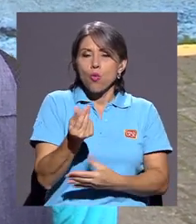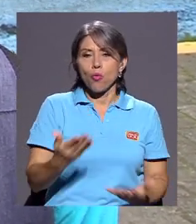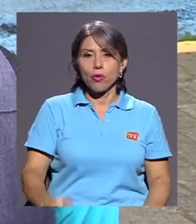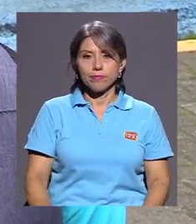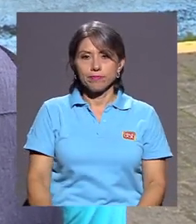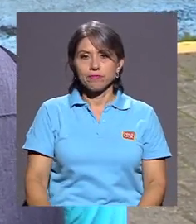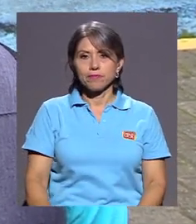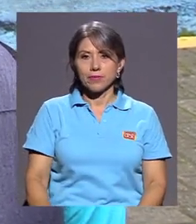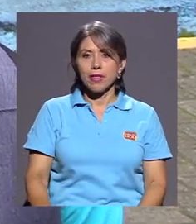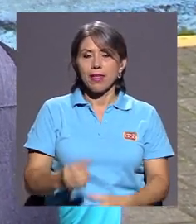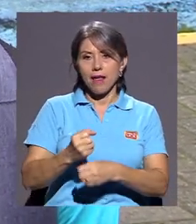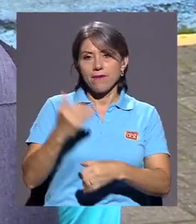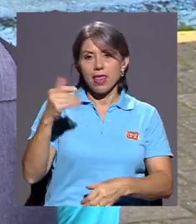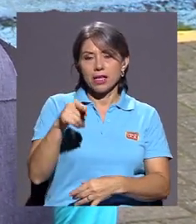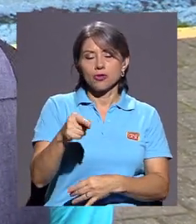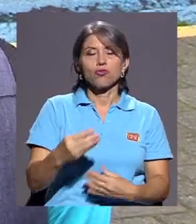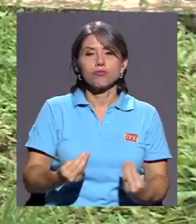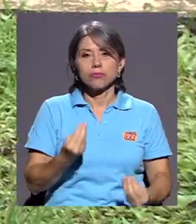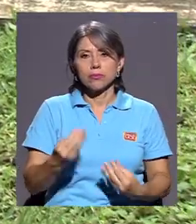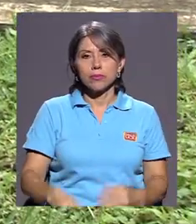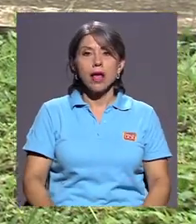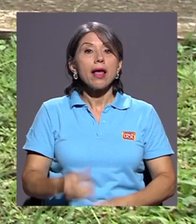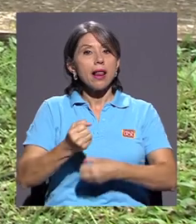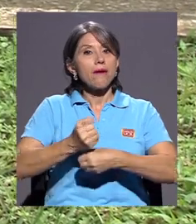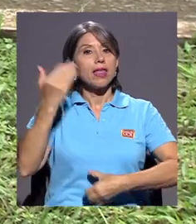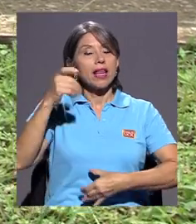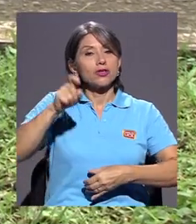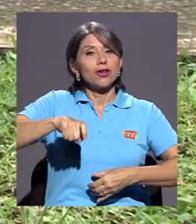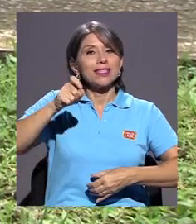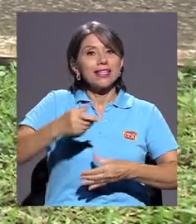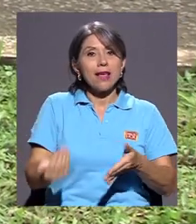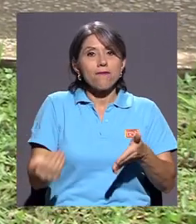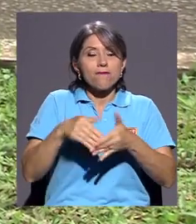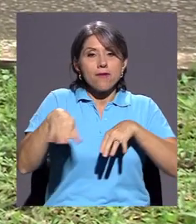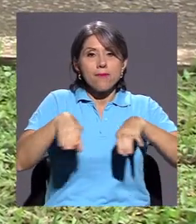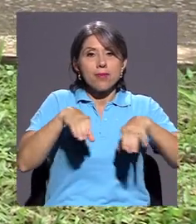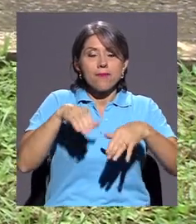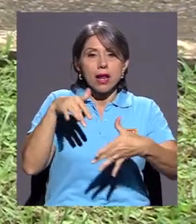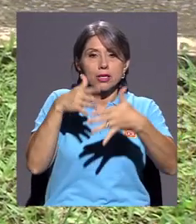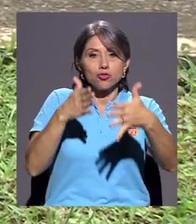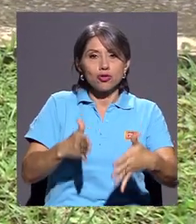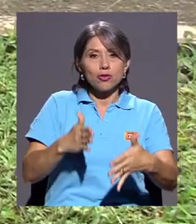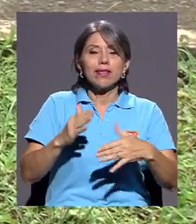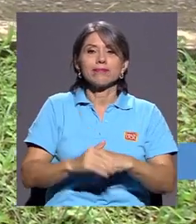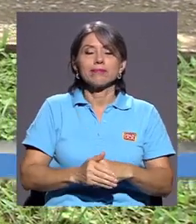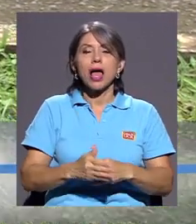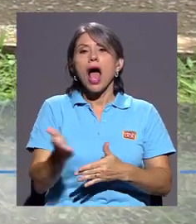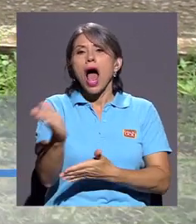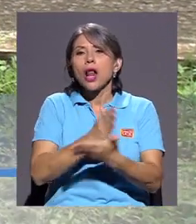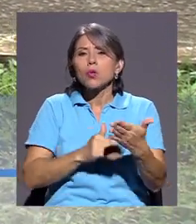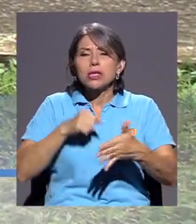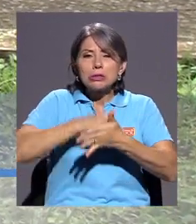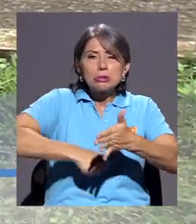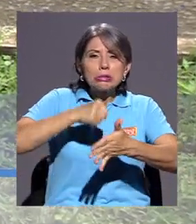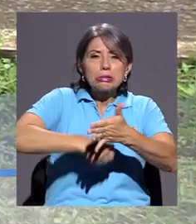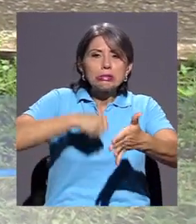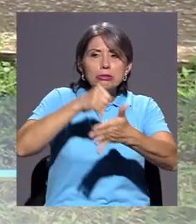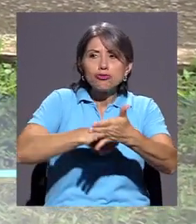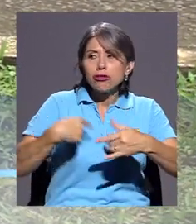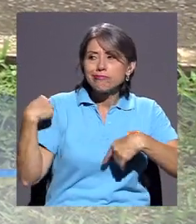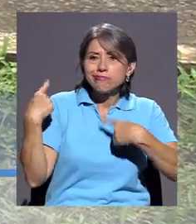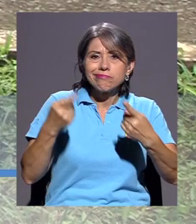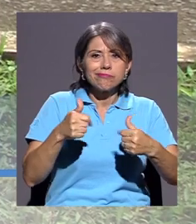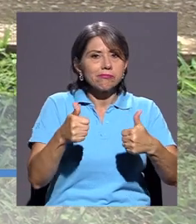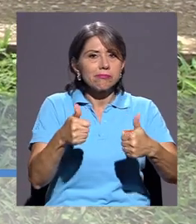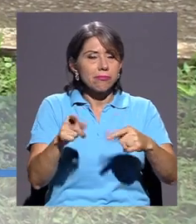los fondos. De la federación. La federación necesita reavivar lo que sería el movimiento estudiantil, ¿verdad? Hay ciertas luchas que no se han